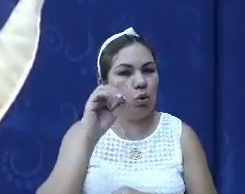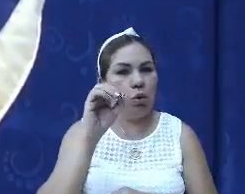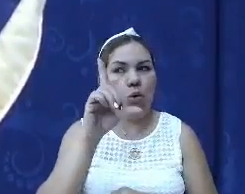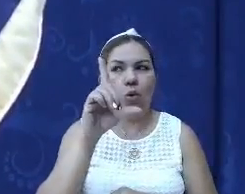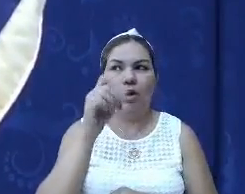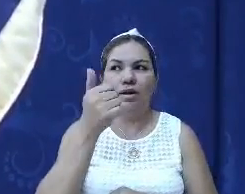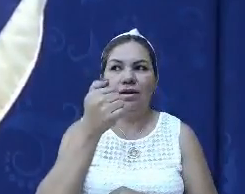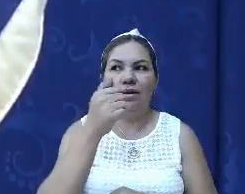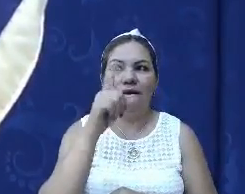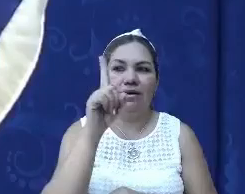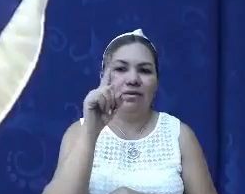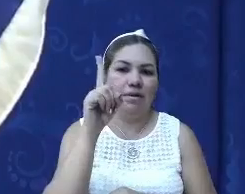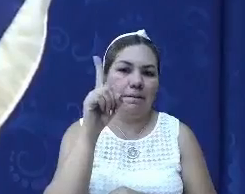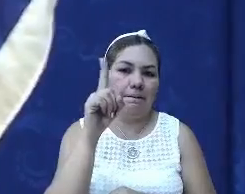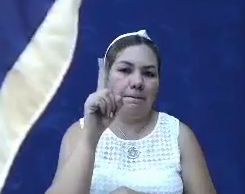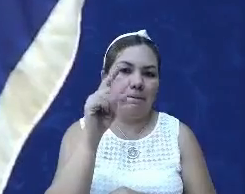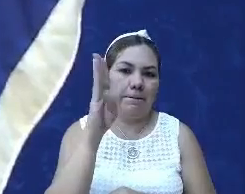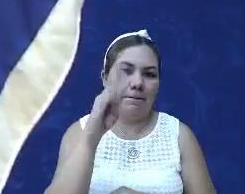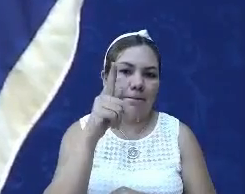Haga así.